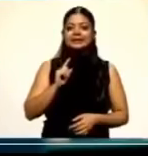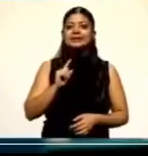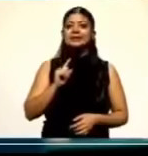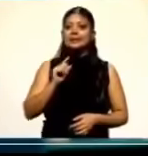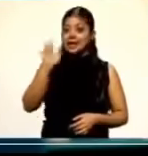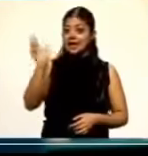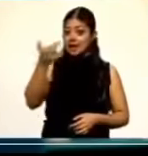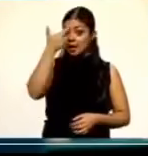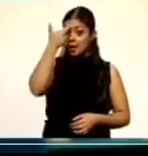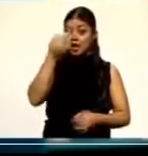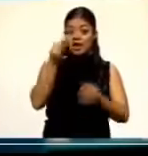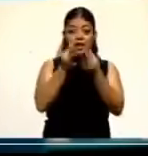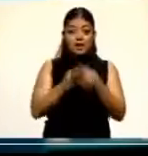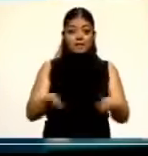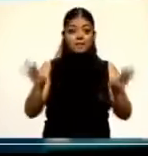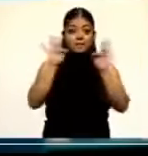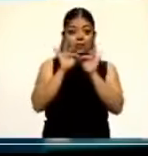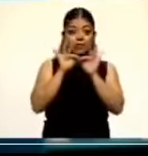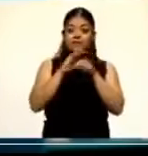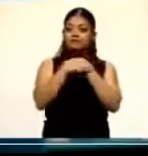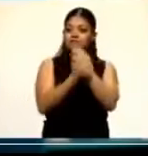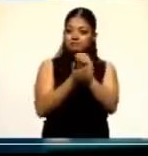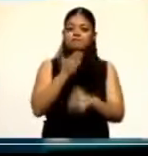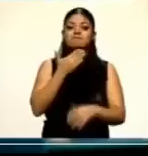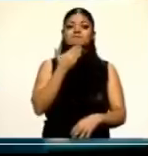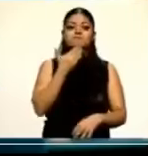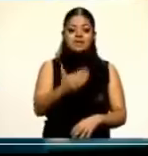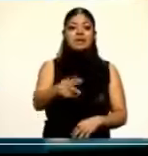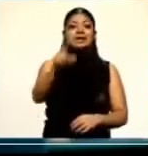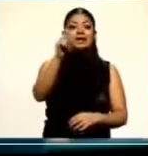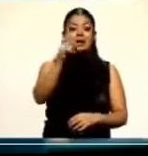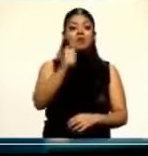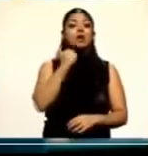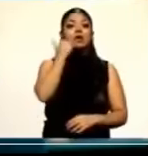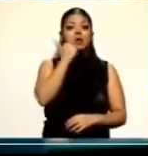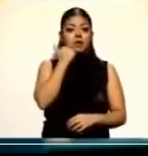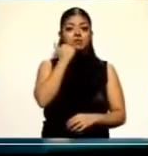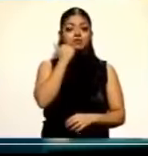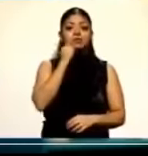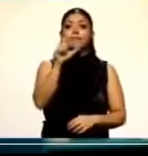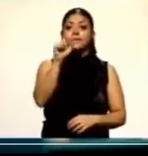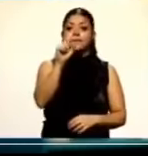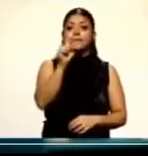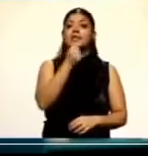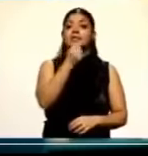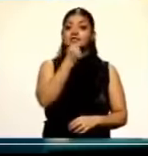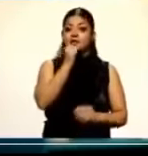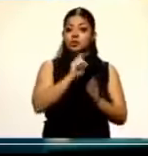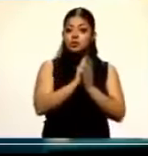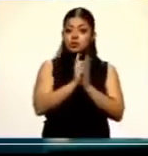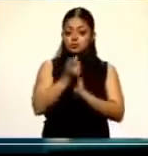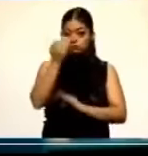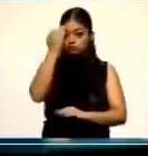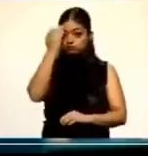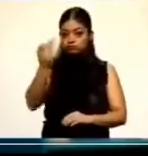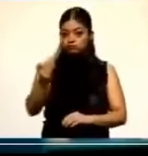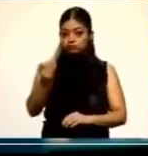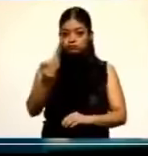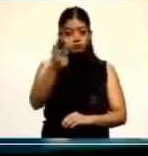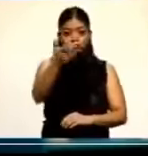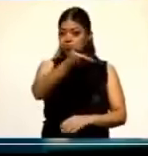Recuerda que es importante lavar muy bien tus manos con agua y con jabón durante 20 segundos. Si